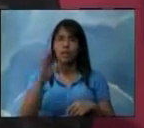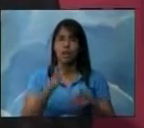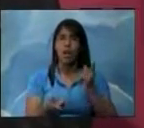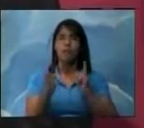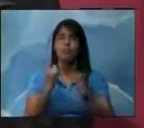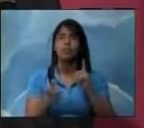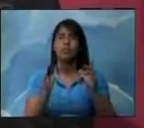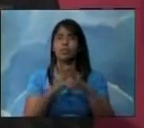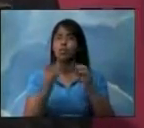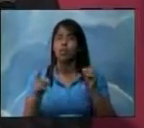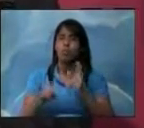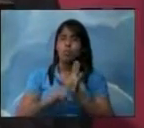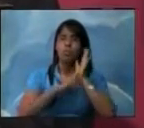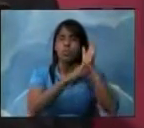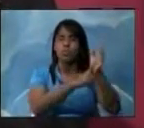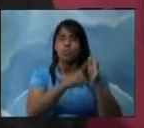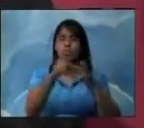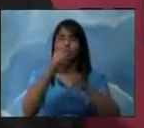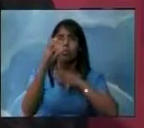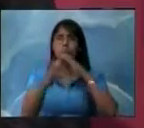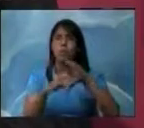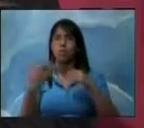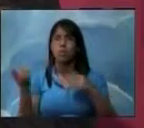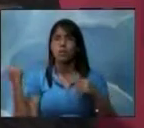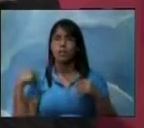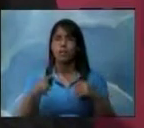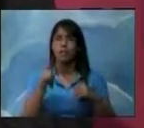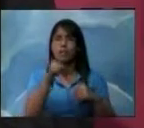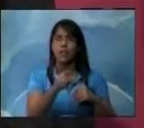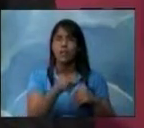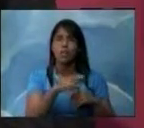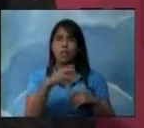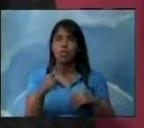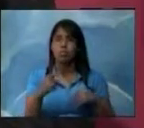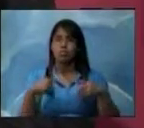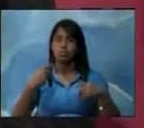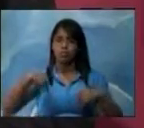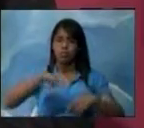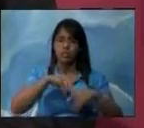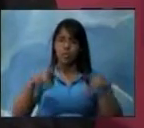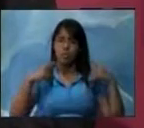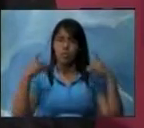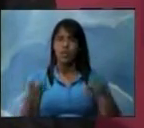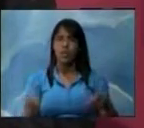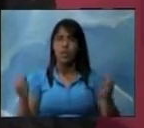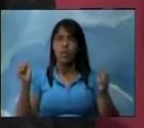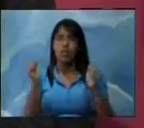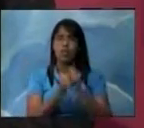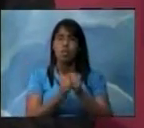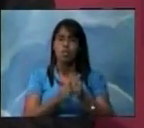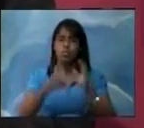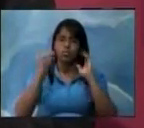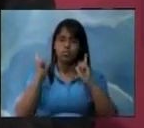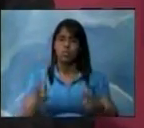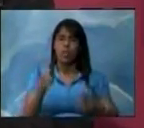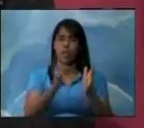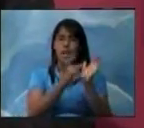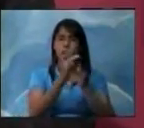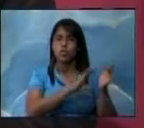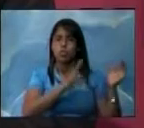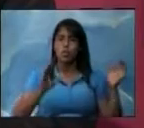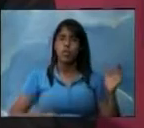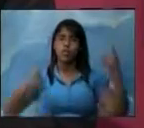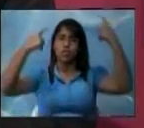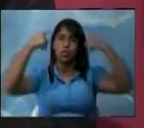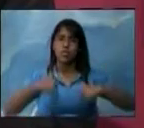veces todo mostrando el problema que tienen allí. No, no, no. Nosotros debemos andar como soldados de Jesucristo que